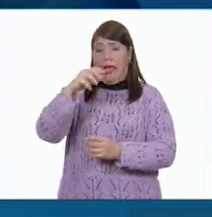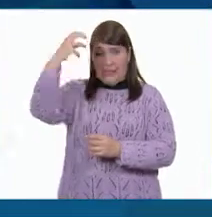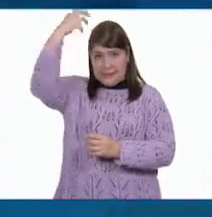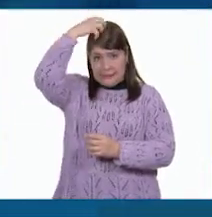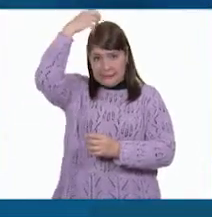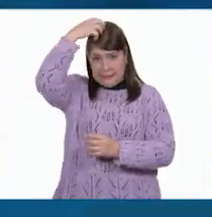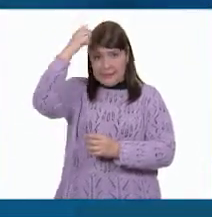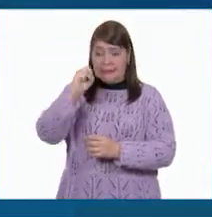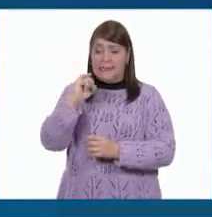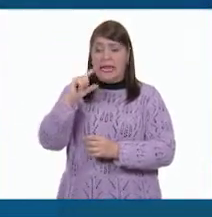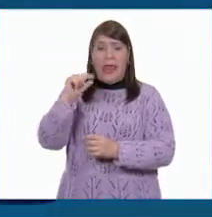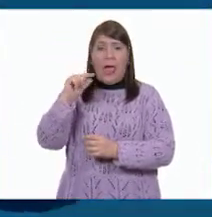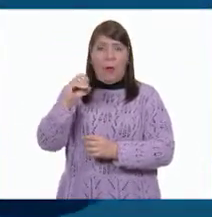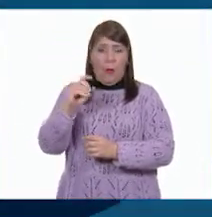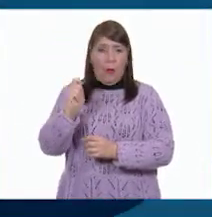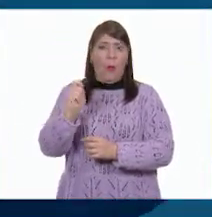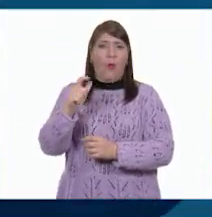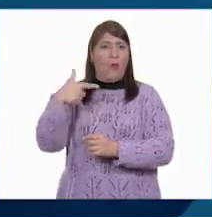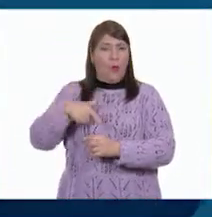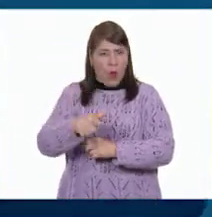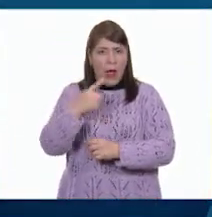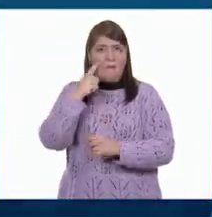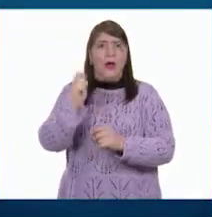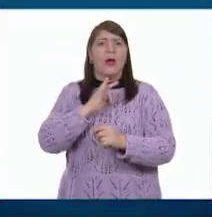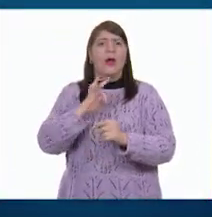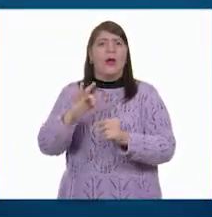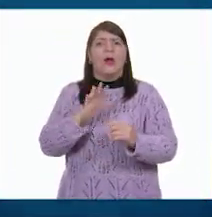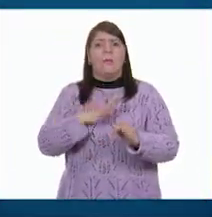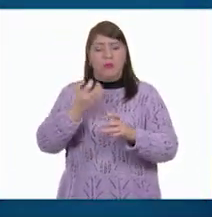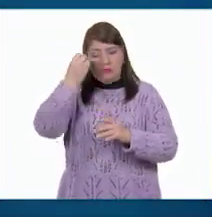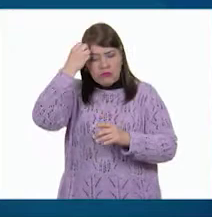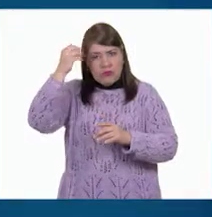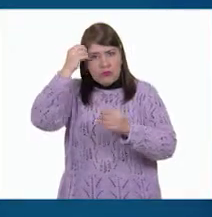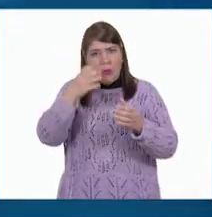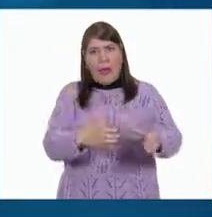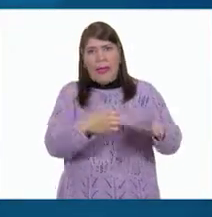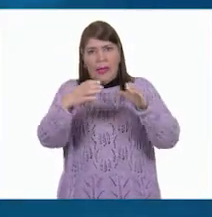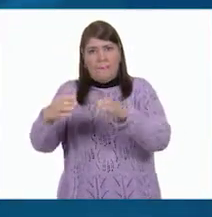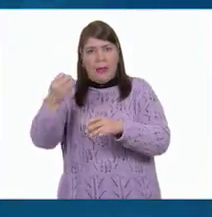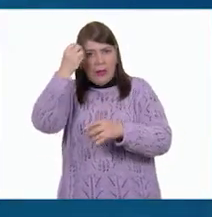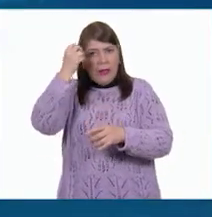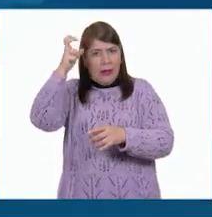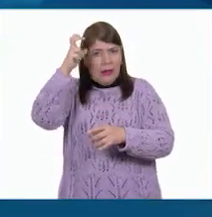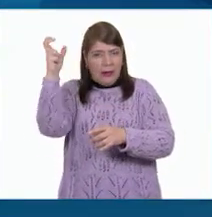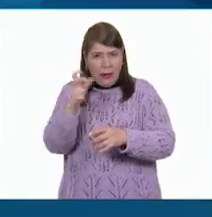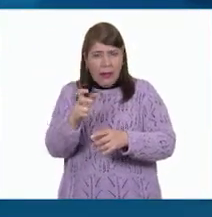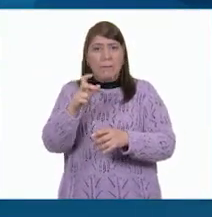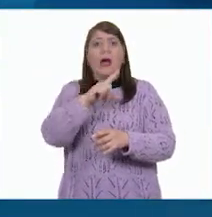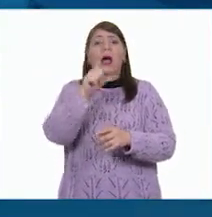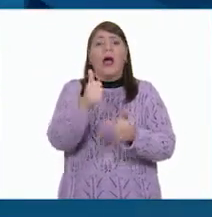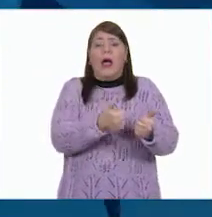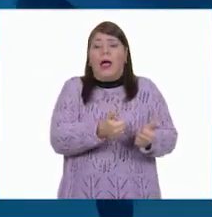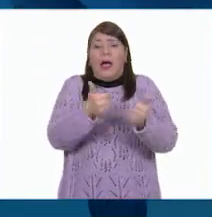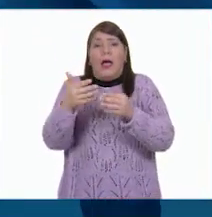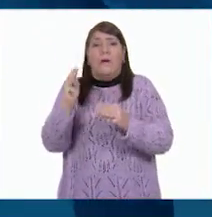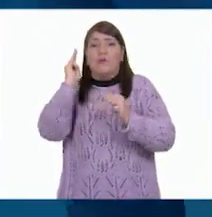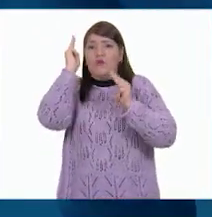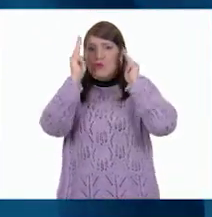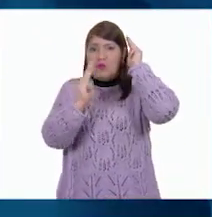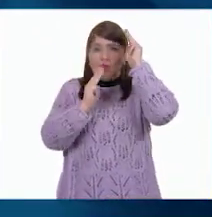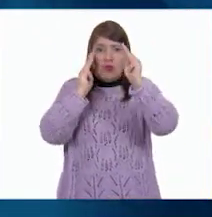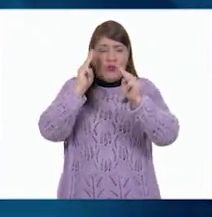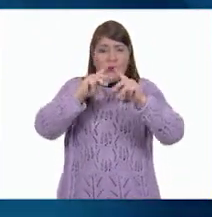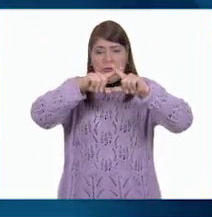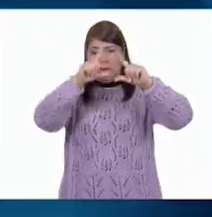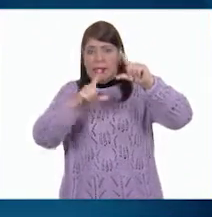llegó a la capital la pila bautismal de Miguel Hidalgo, la cual, en solemne cortejo, fue trasladada al Museo Nacional de